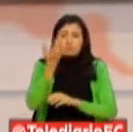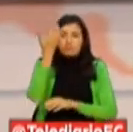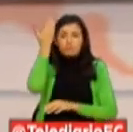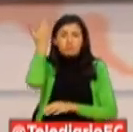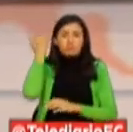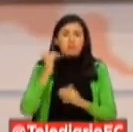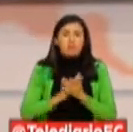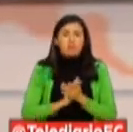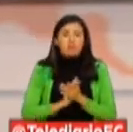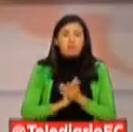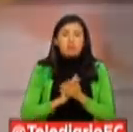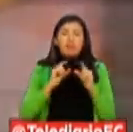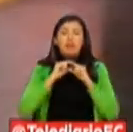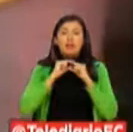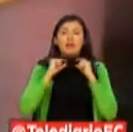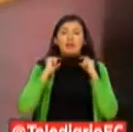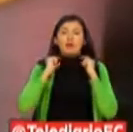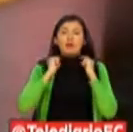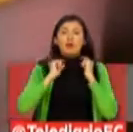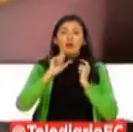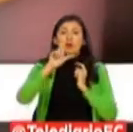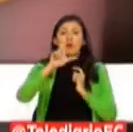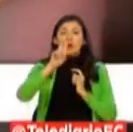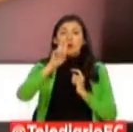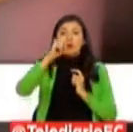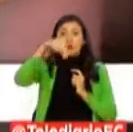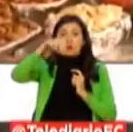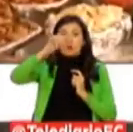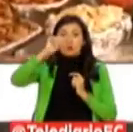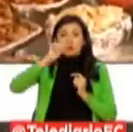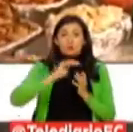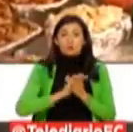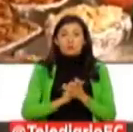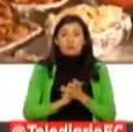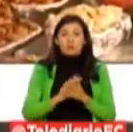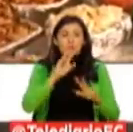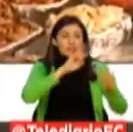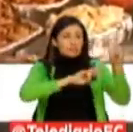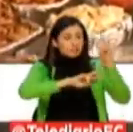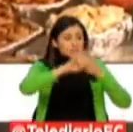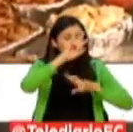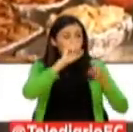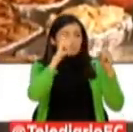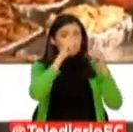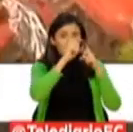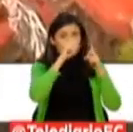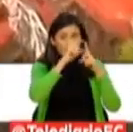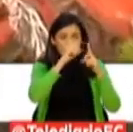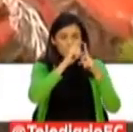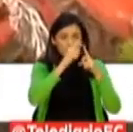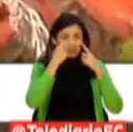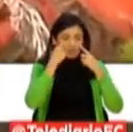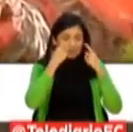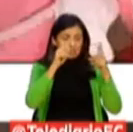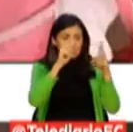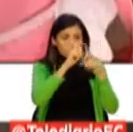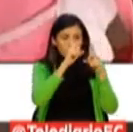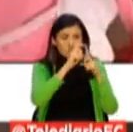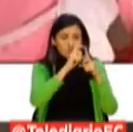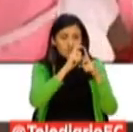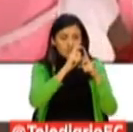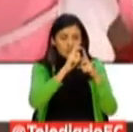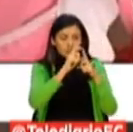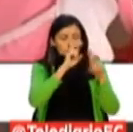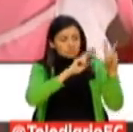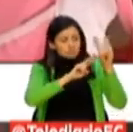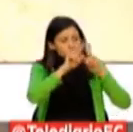Monseñor Luna analizó la palabra, el obispo de Cuenca, que en paz descanse. Por cierto, claro. Ya, y sale